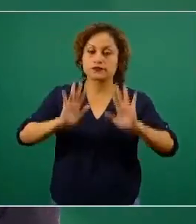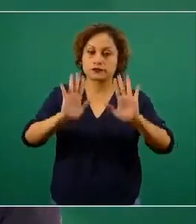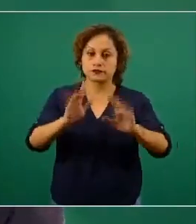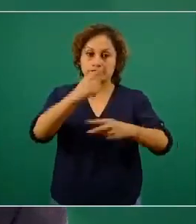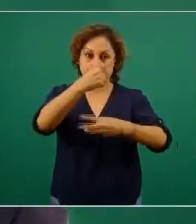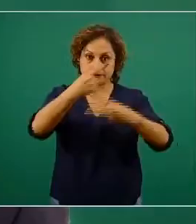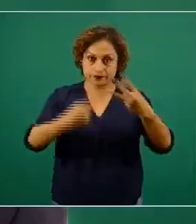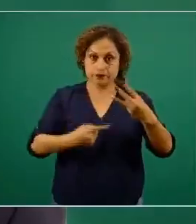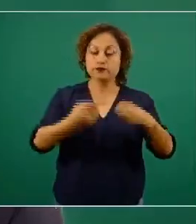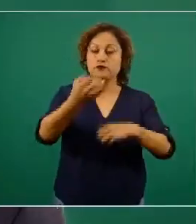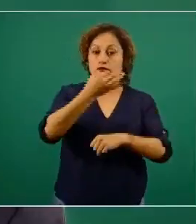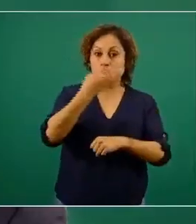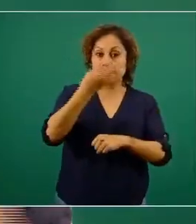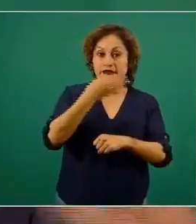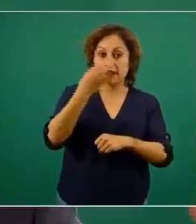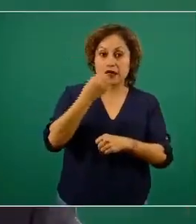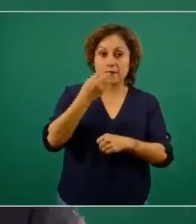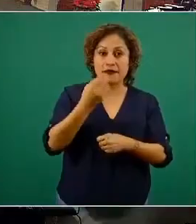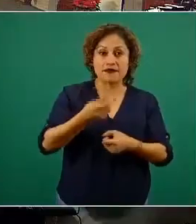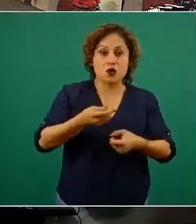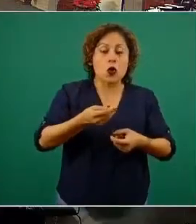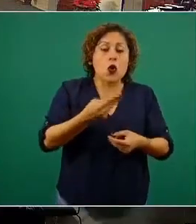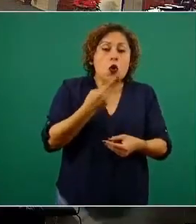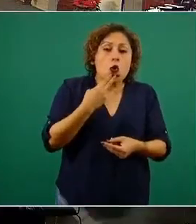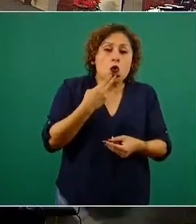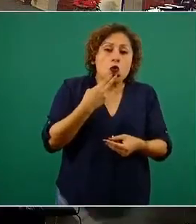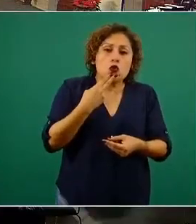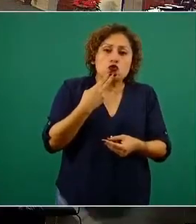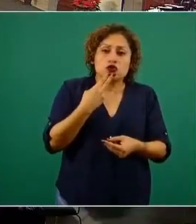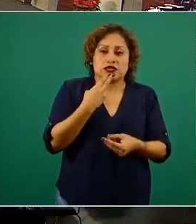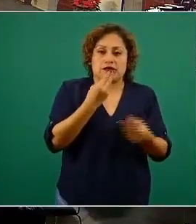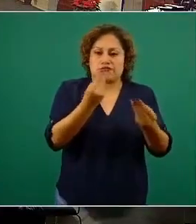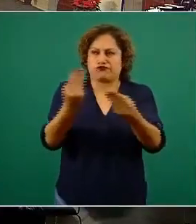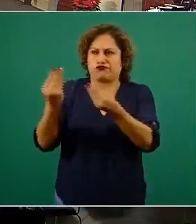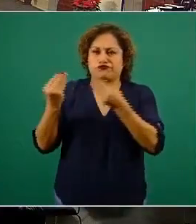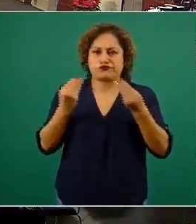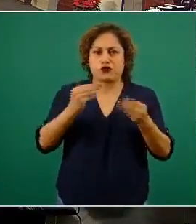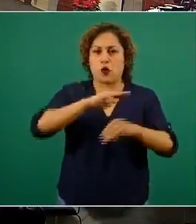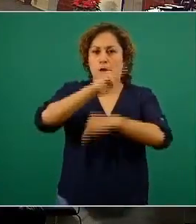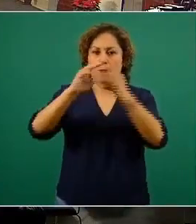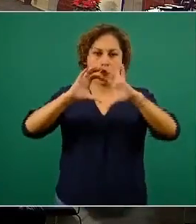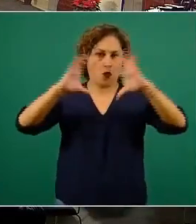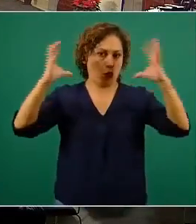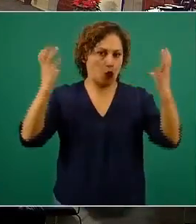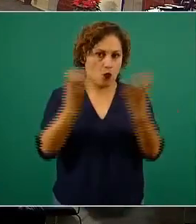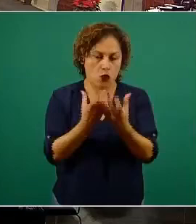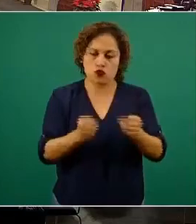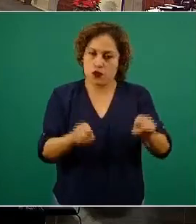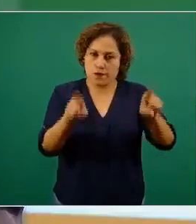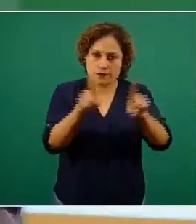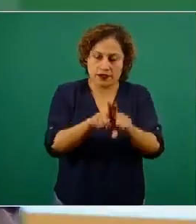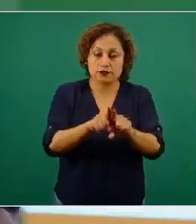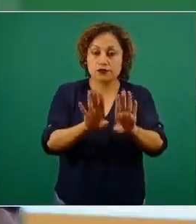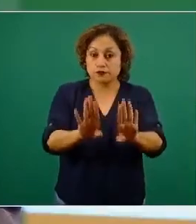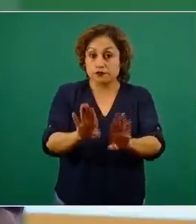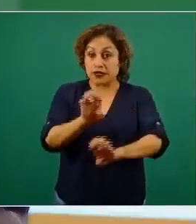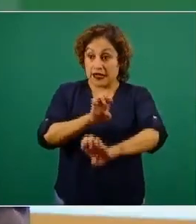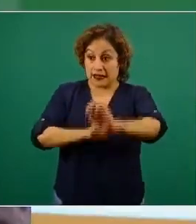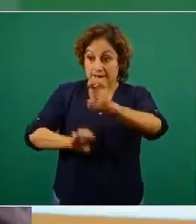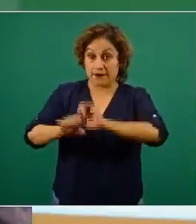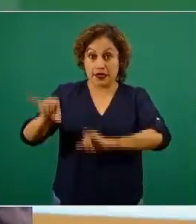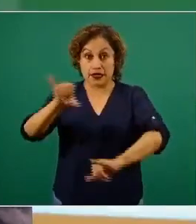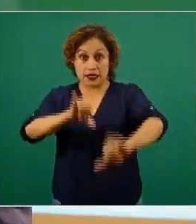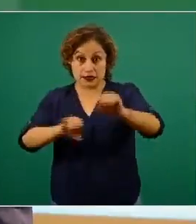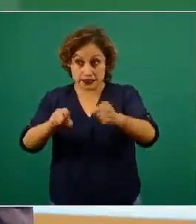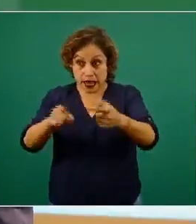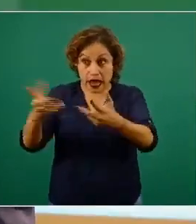vistas, en el mundo entero. Hay una sobre demanda. Naturalmente, las compañías que los fabrican, estos medicamentos,